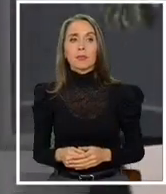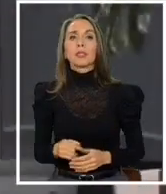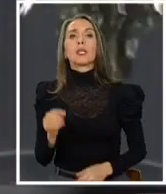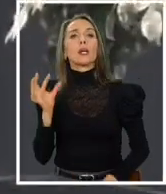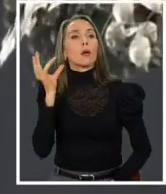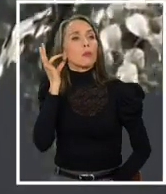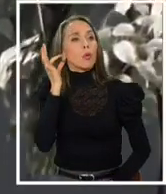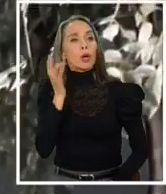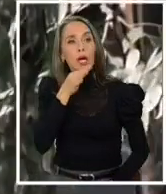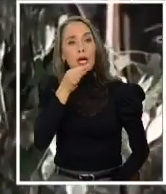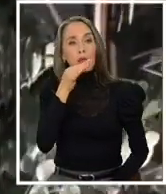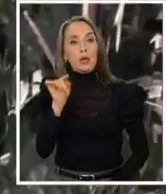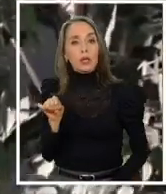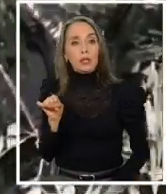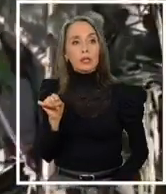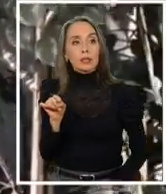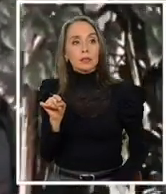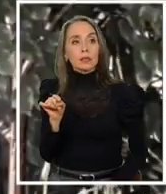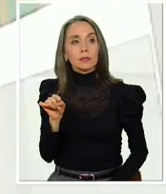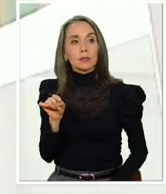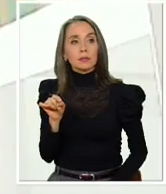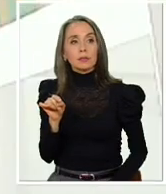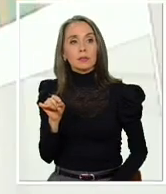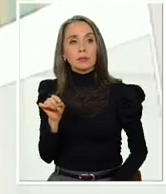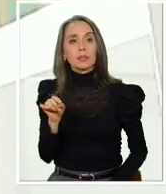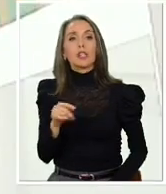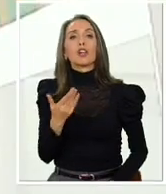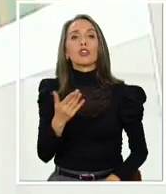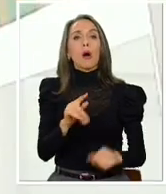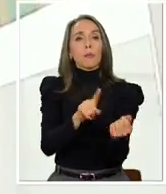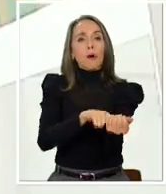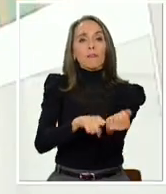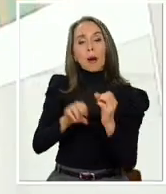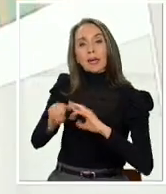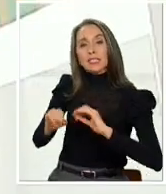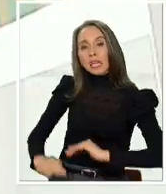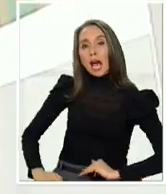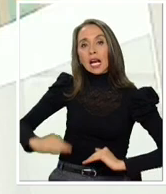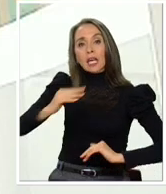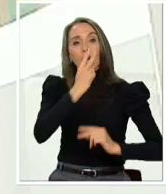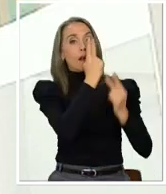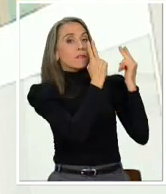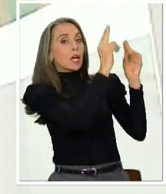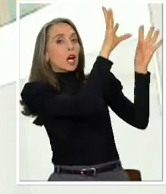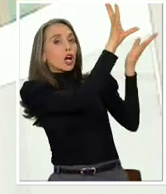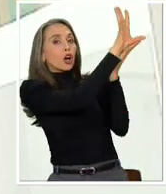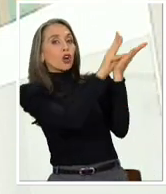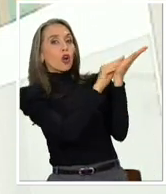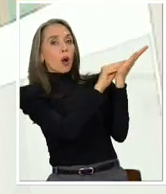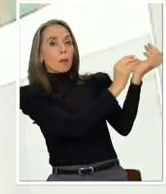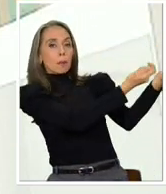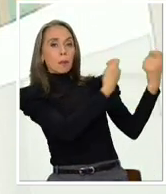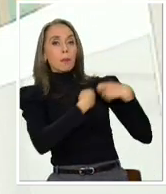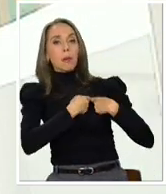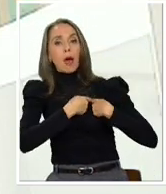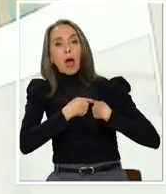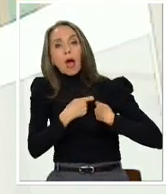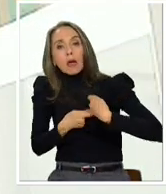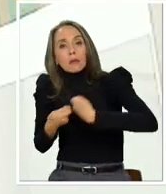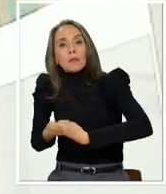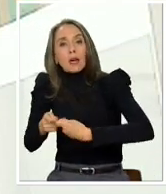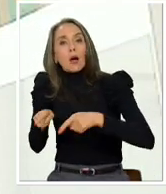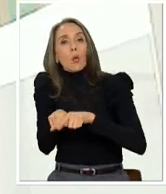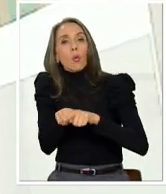Tienen relación con situaciones de crianza familiar, de patrones que se han ido repitiendo en el tiempo, en donde